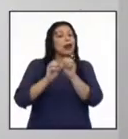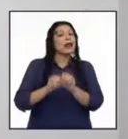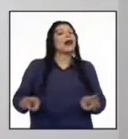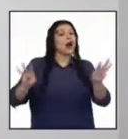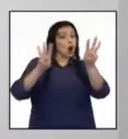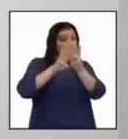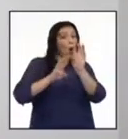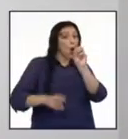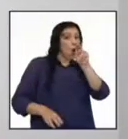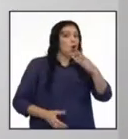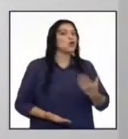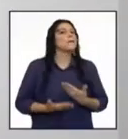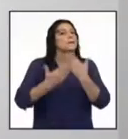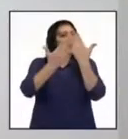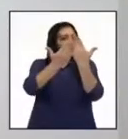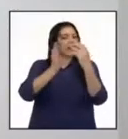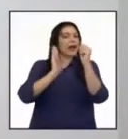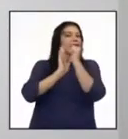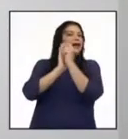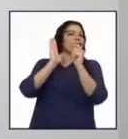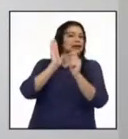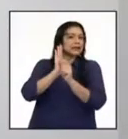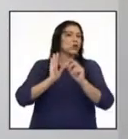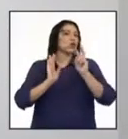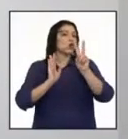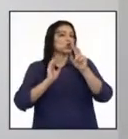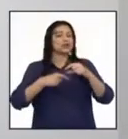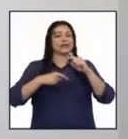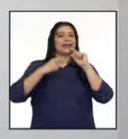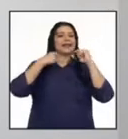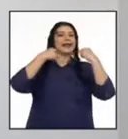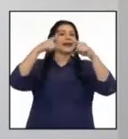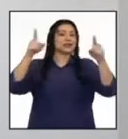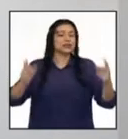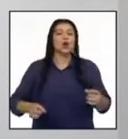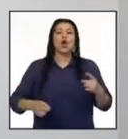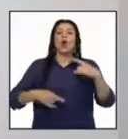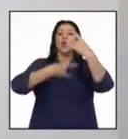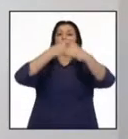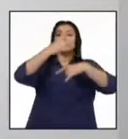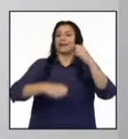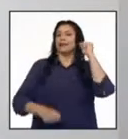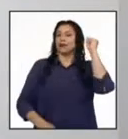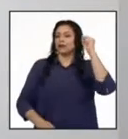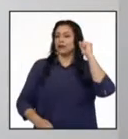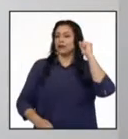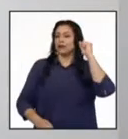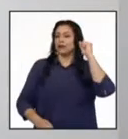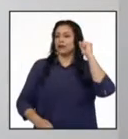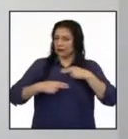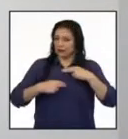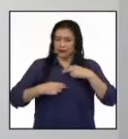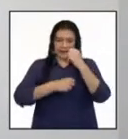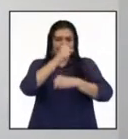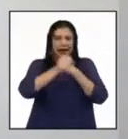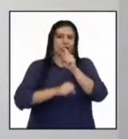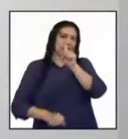Naciones Unidas plantea en el artículo 2 de la Declaración Universal de los Derechos Humanos, en